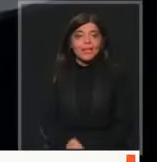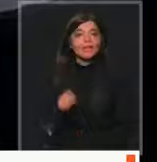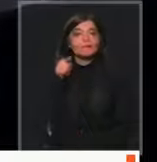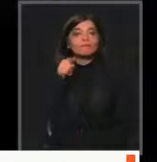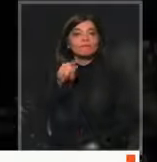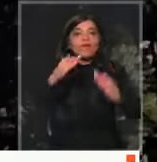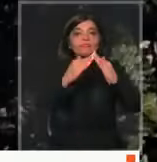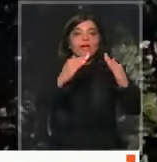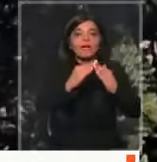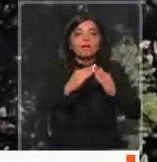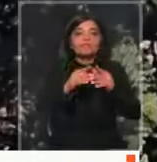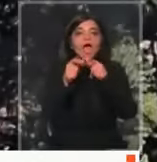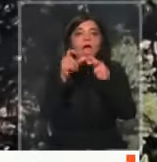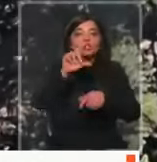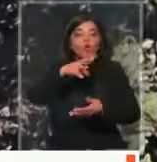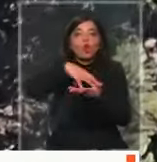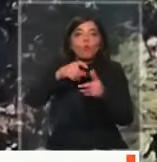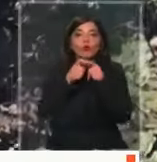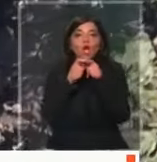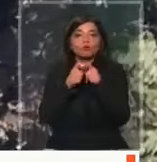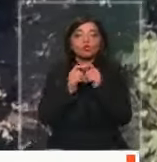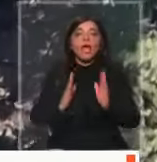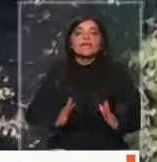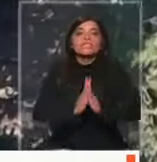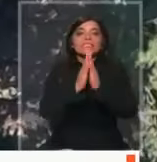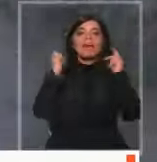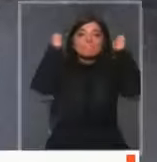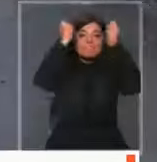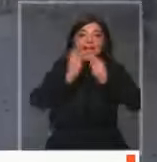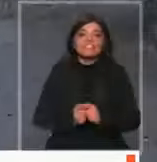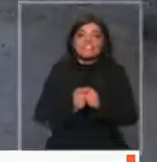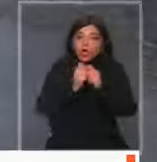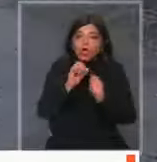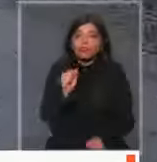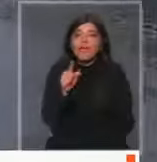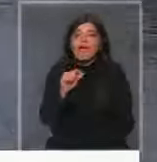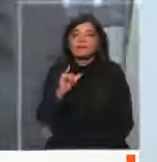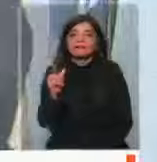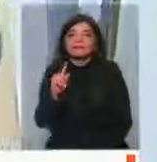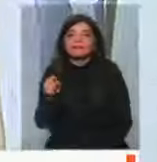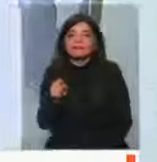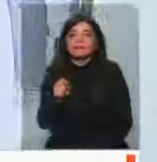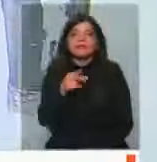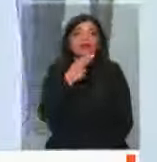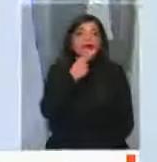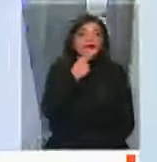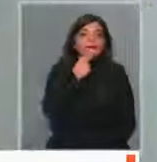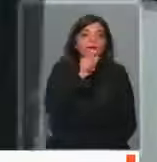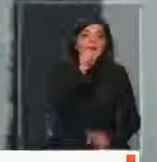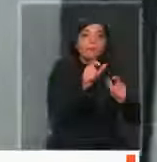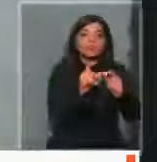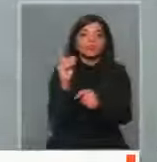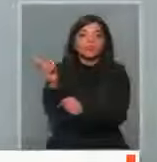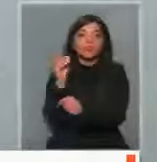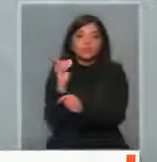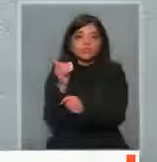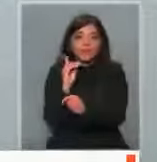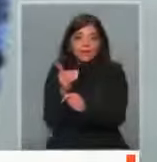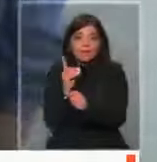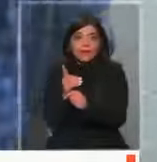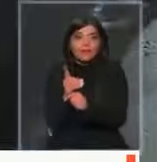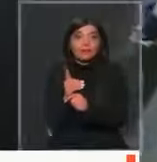Esta residencia de Curacaví, llamada San Francisco de Asís, acoge de por vida a personas con discapacidad.